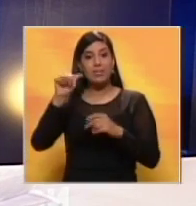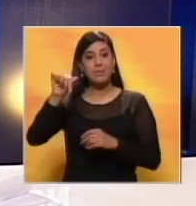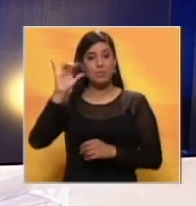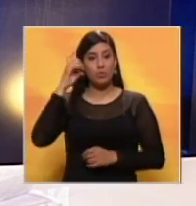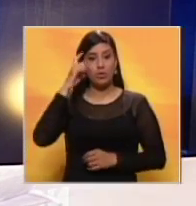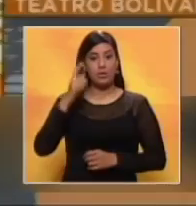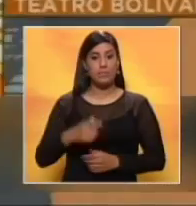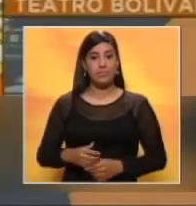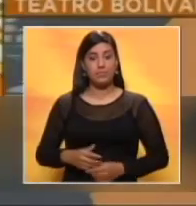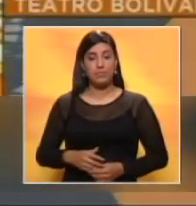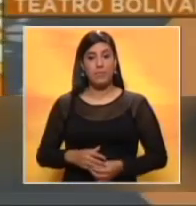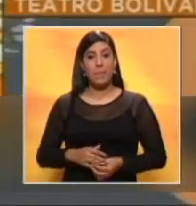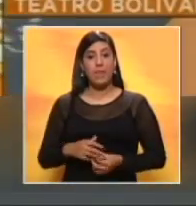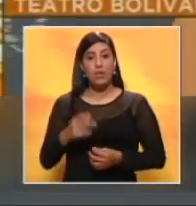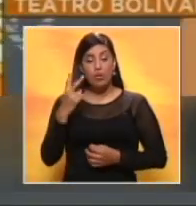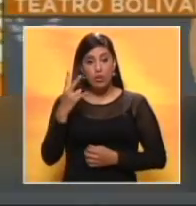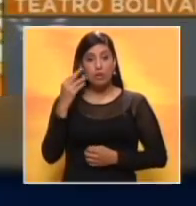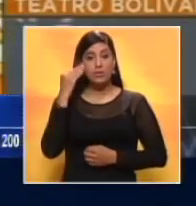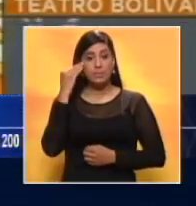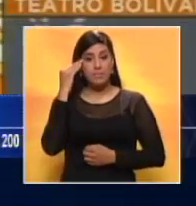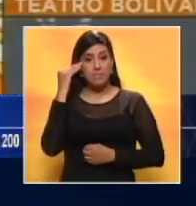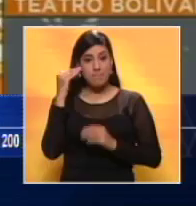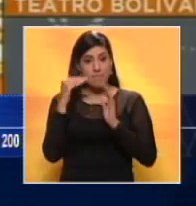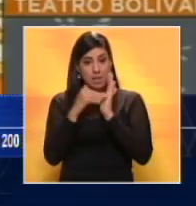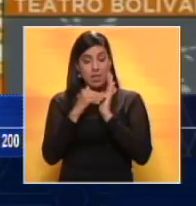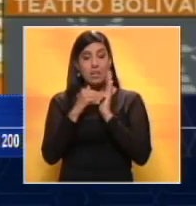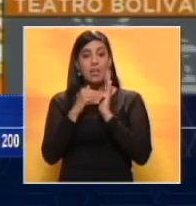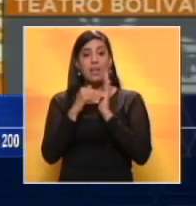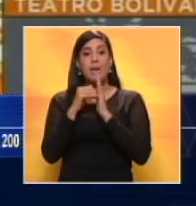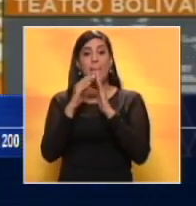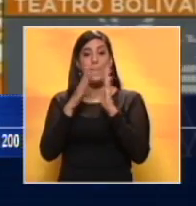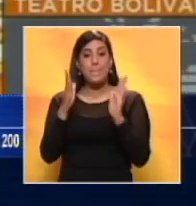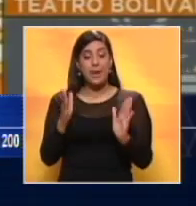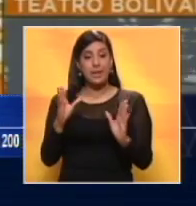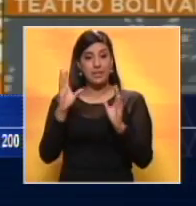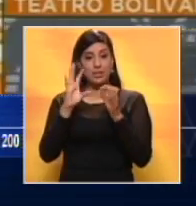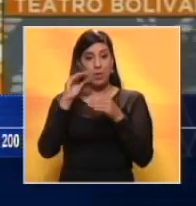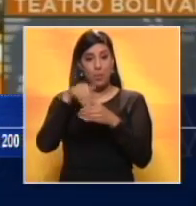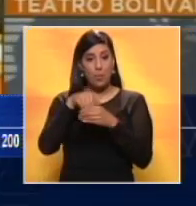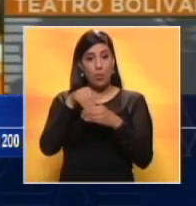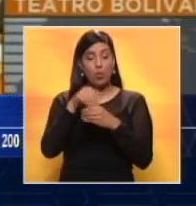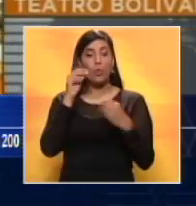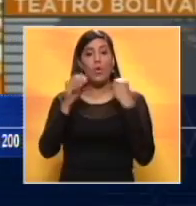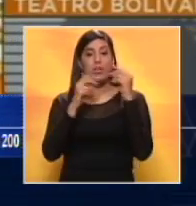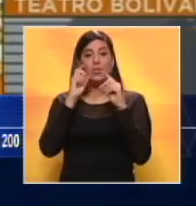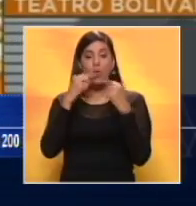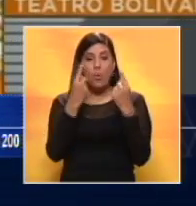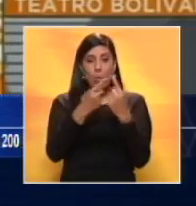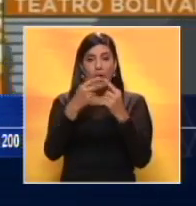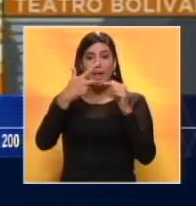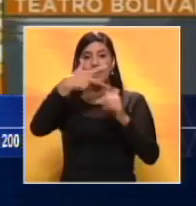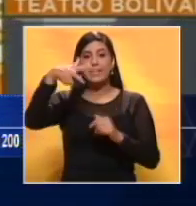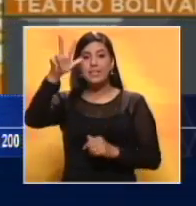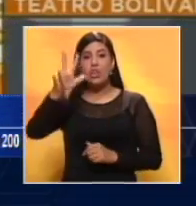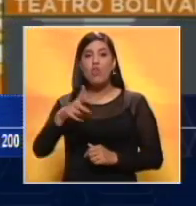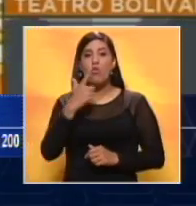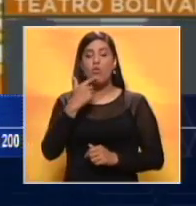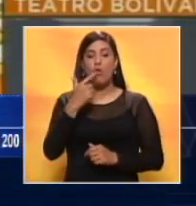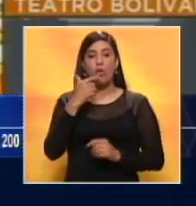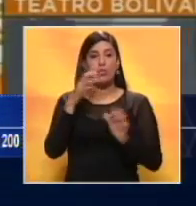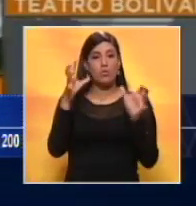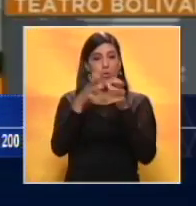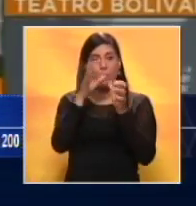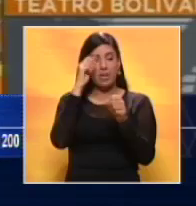día. En estos 2.000 mesas de votación debemos tener instalado nuestro punto tricolor con toda